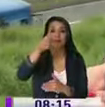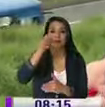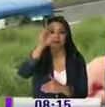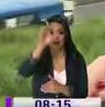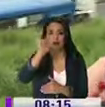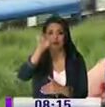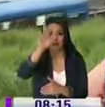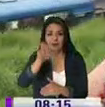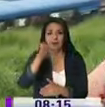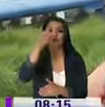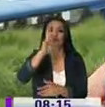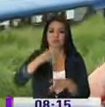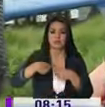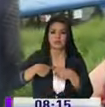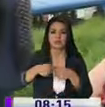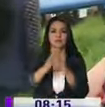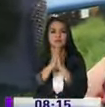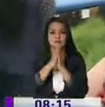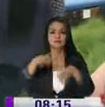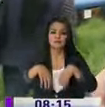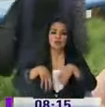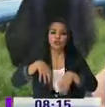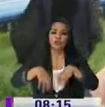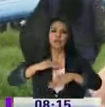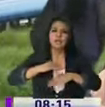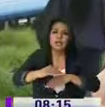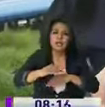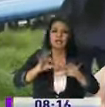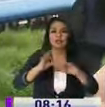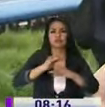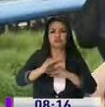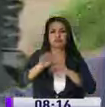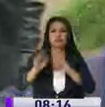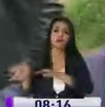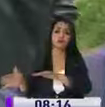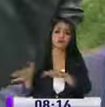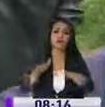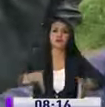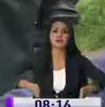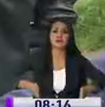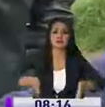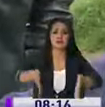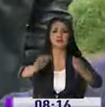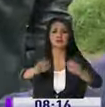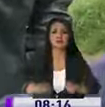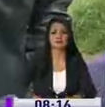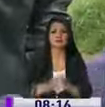ayude alguna cosita, sea adoquinado o lo que sea, aunque puede botar de asfalto. Le pedimos de